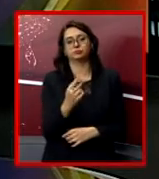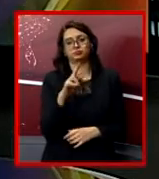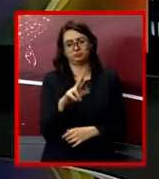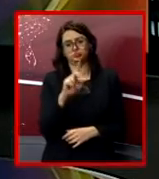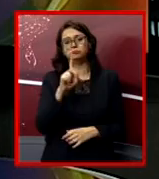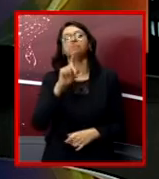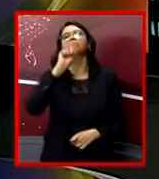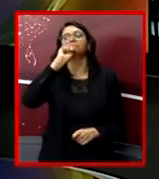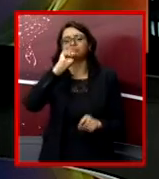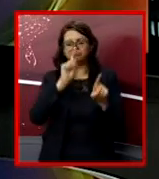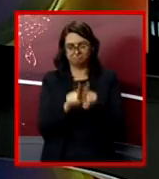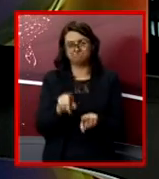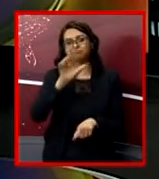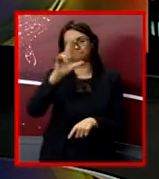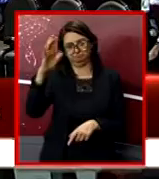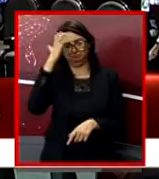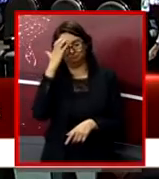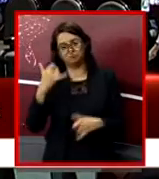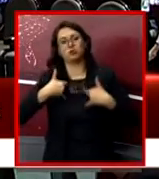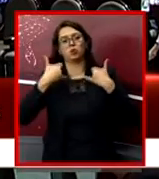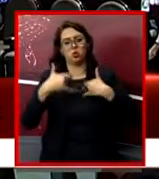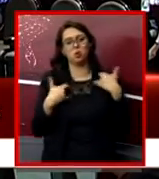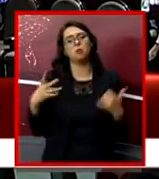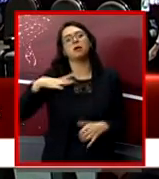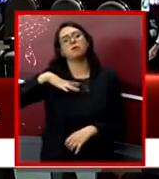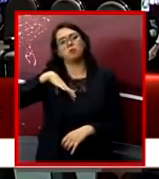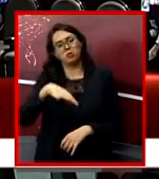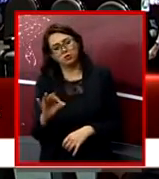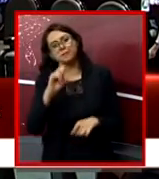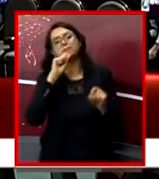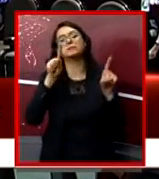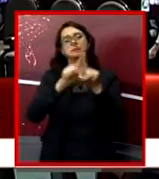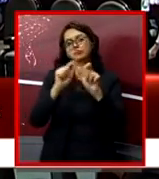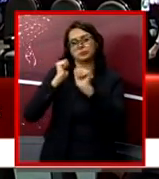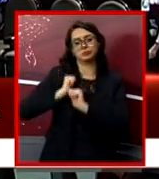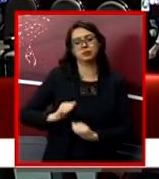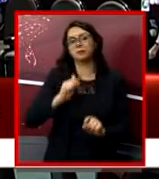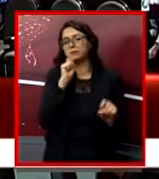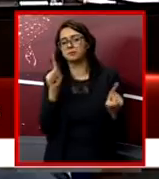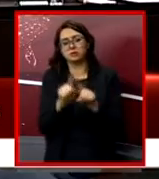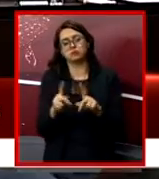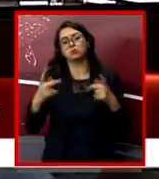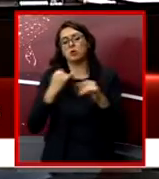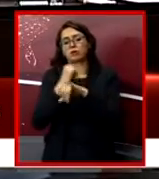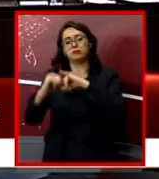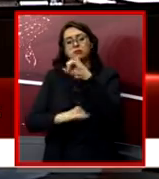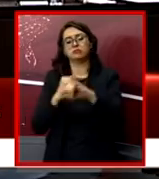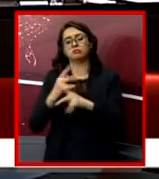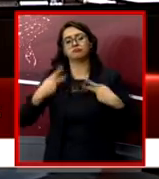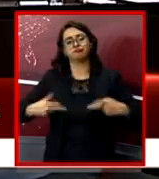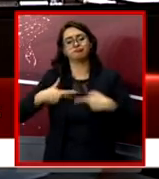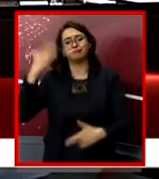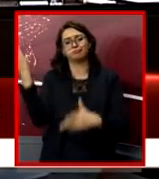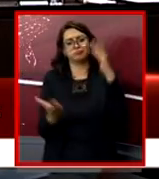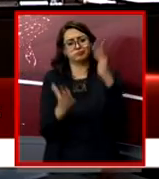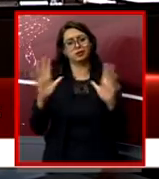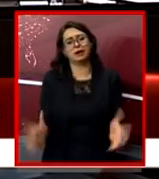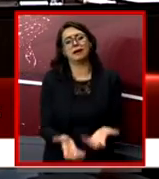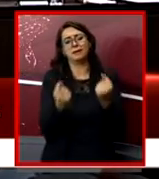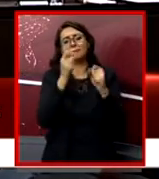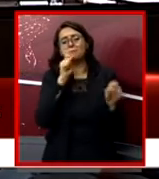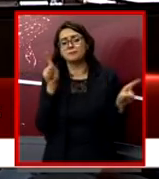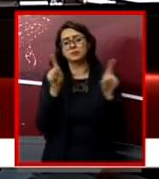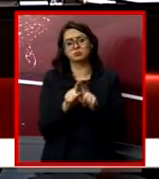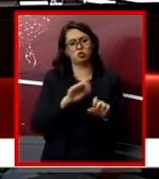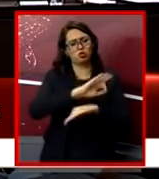unió al reconocimiento a las y los jóvenes, a los voluntarios en general, a las autoridades, así como los rescatistas internacionales y todos aquellos que